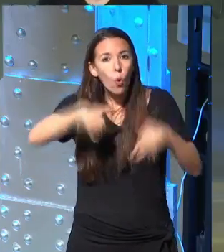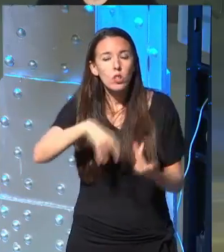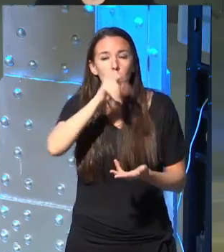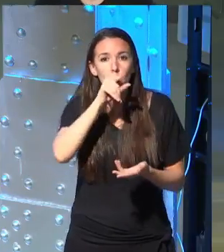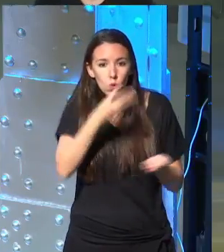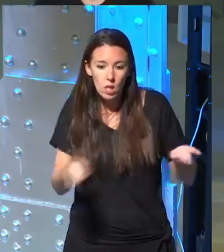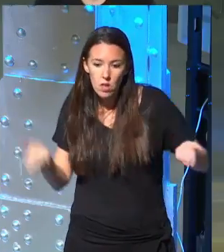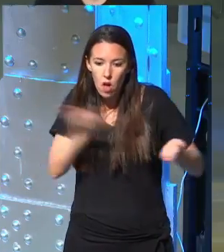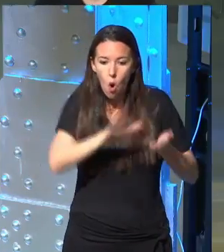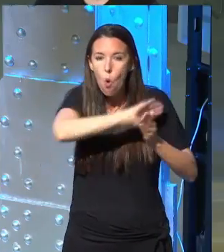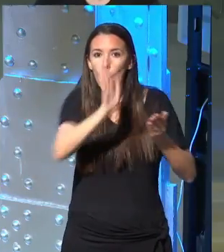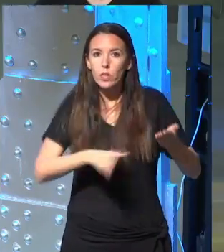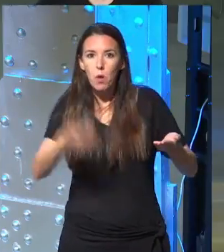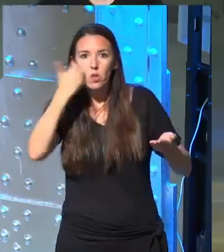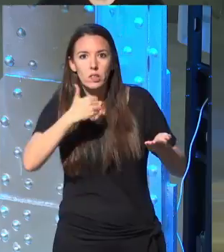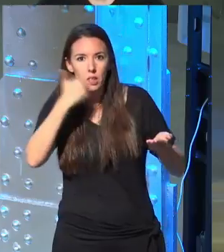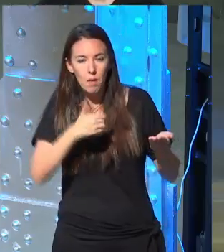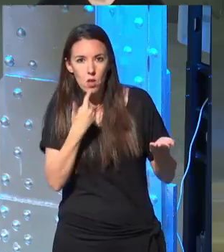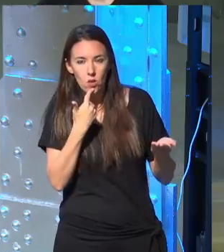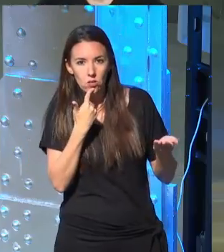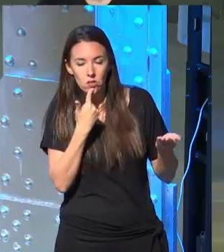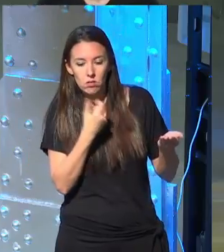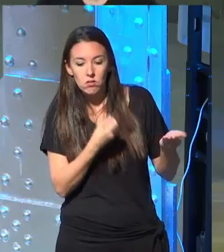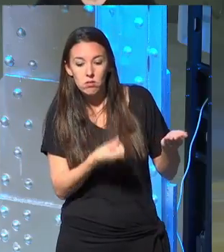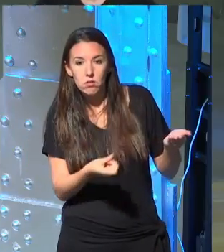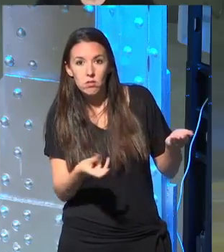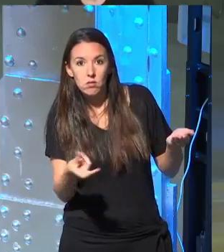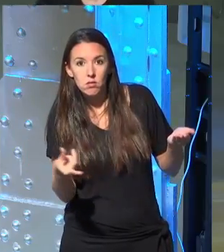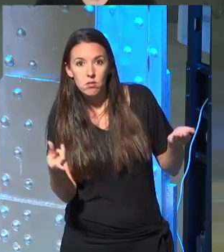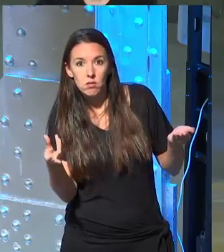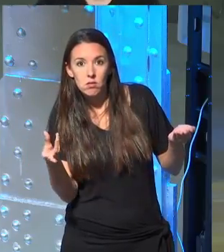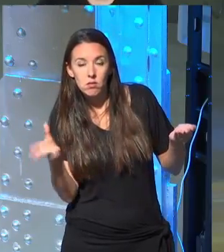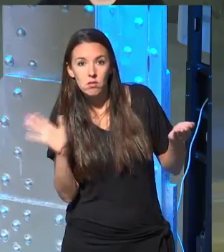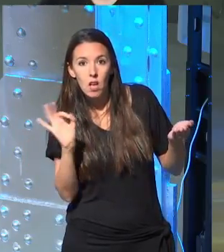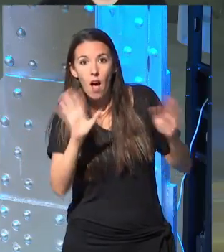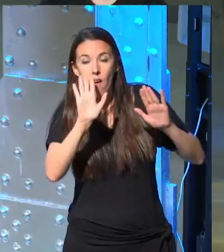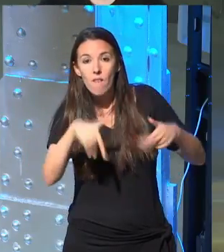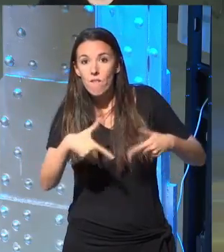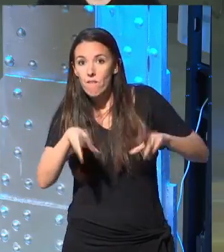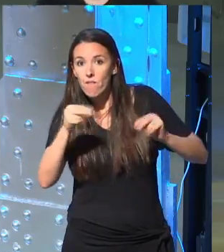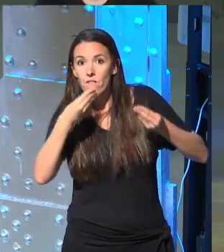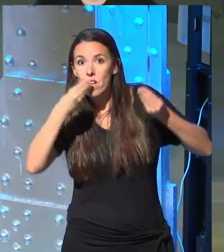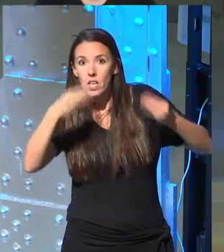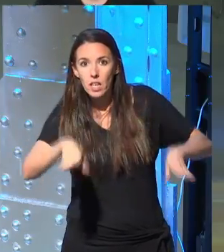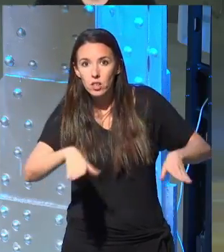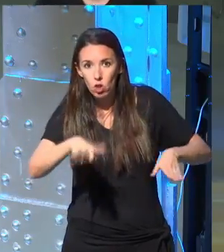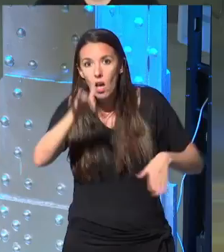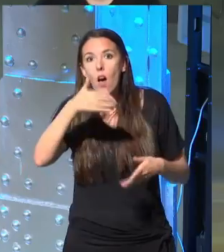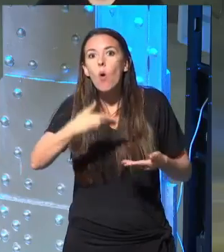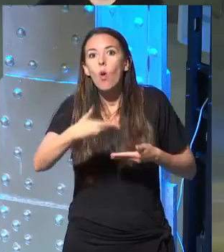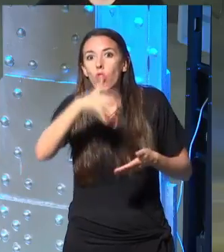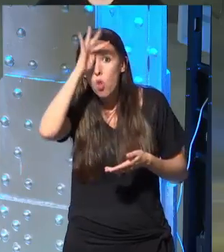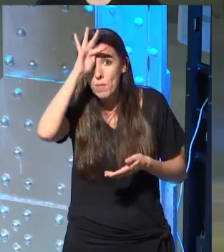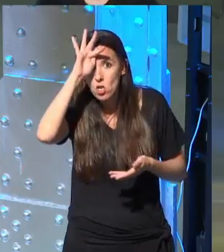que ponen es el último del sábado. Entonces dejan el epílogo fuera y el final de la historia es el domingo.